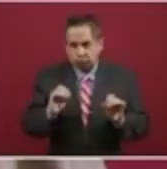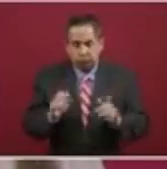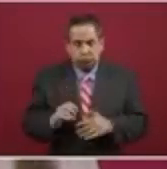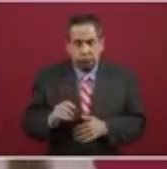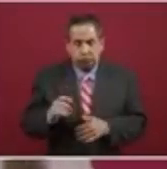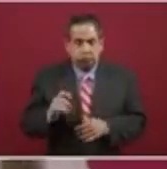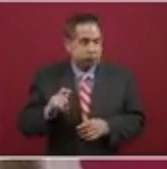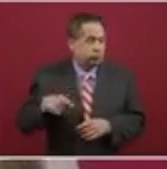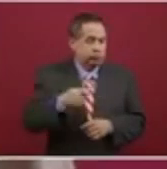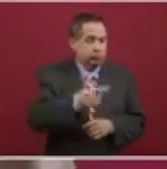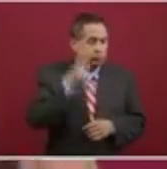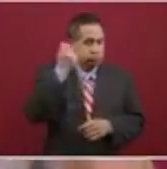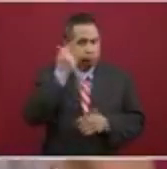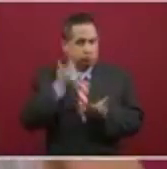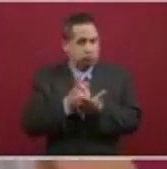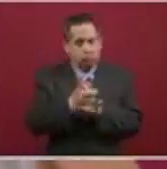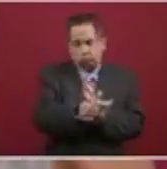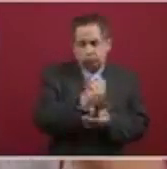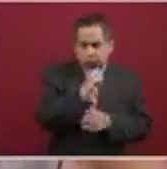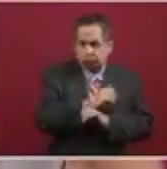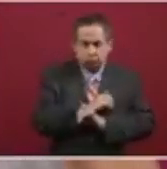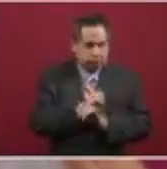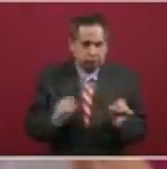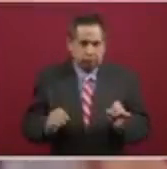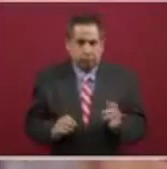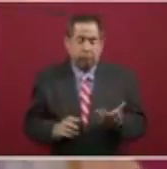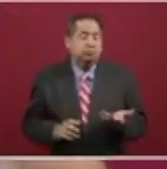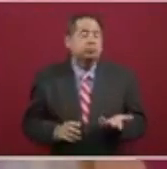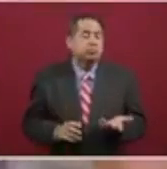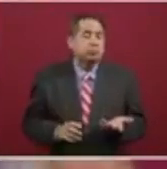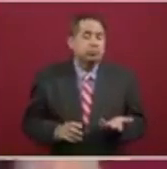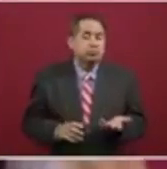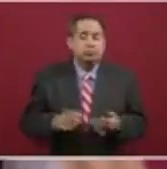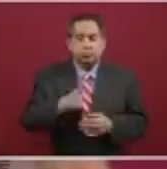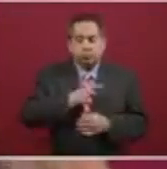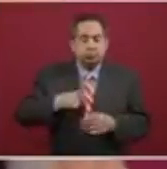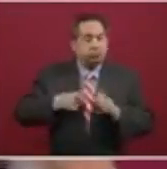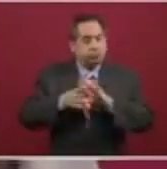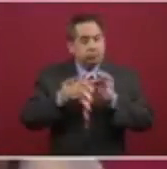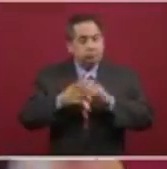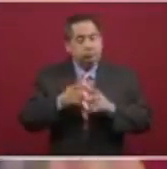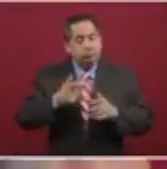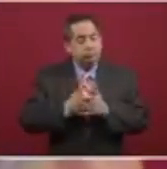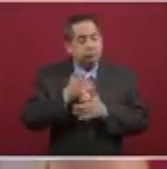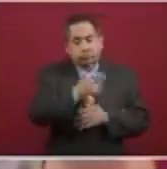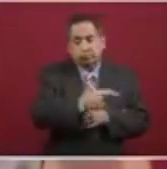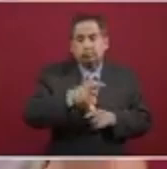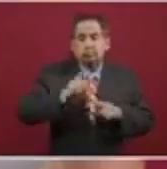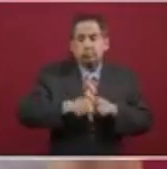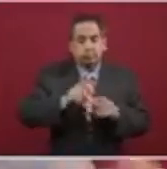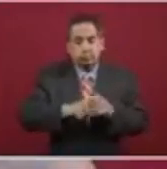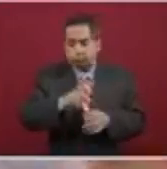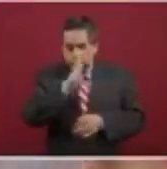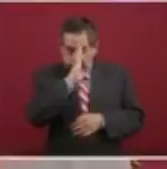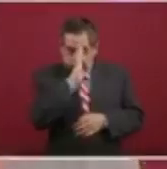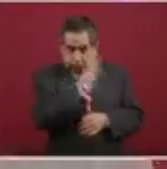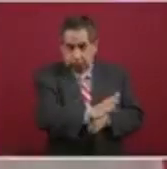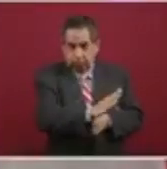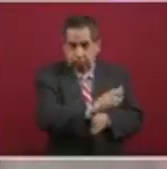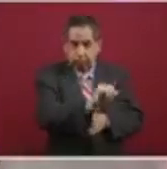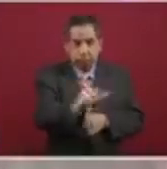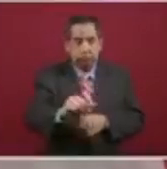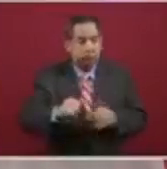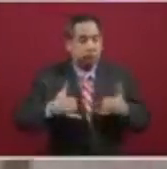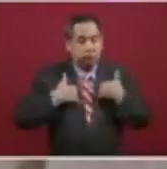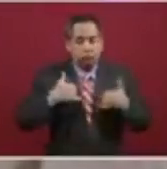no se les otorga la beca, no se les paga la beca, y hay que decir que esta beca se paga de manera directa al